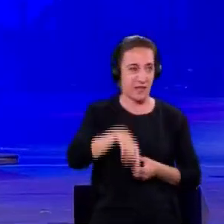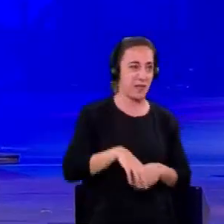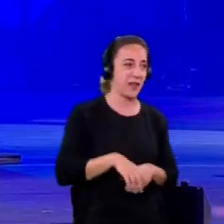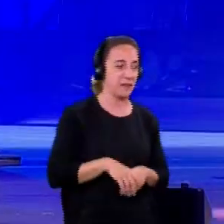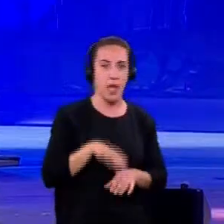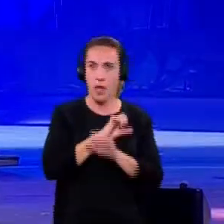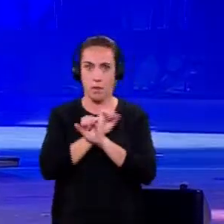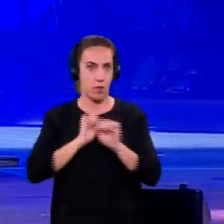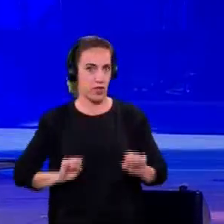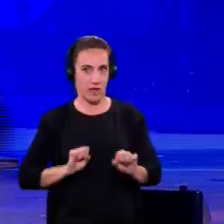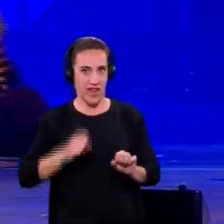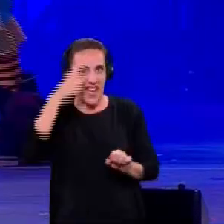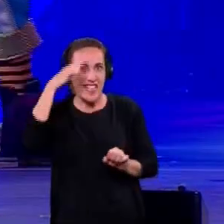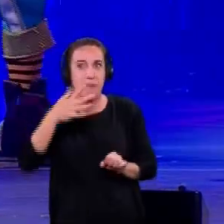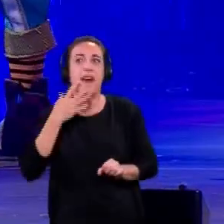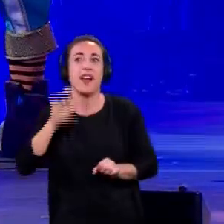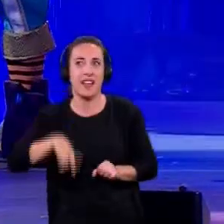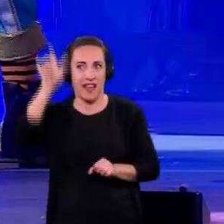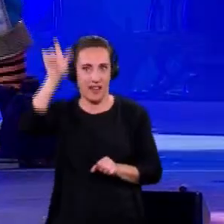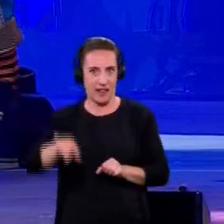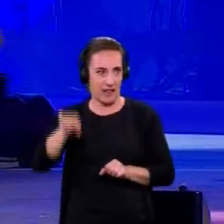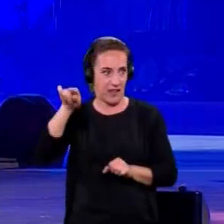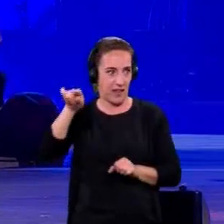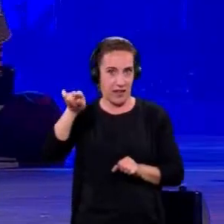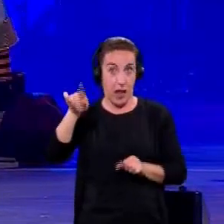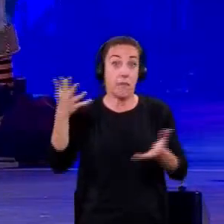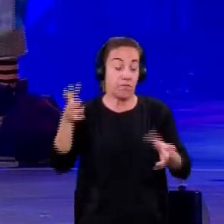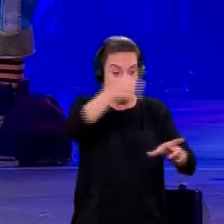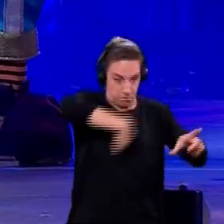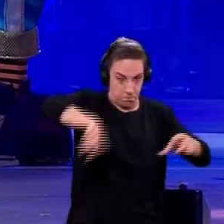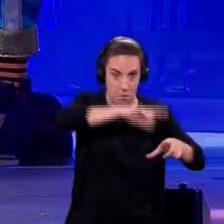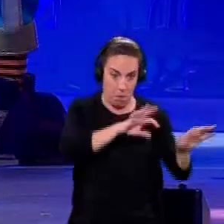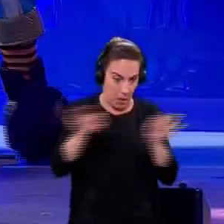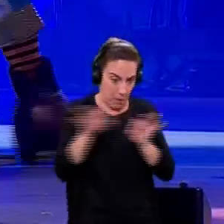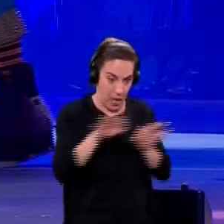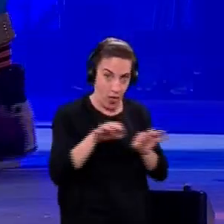Imposible que adivine el panel que hay preparado.